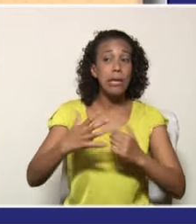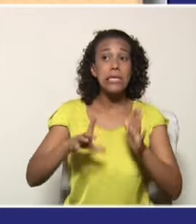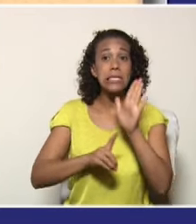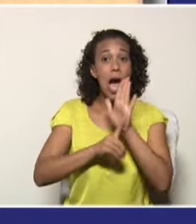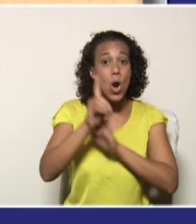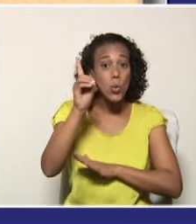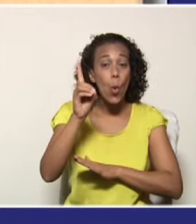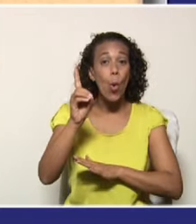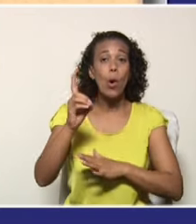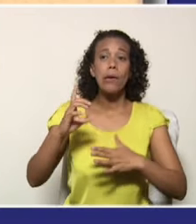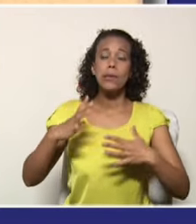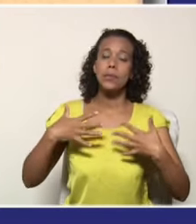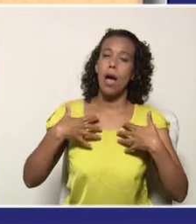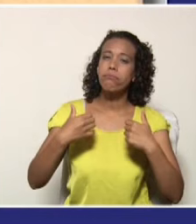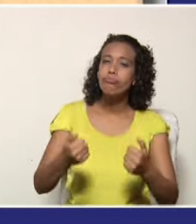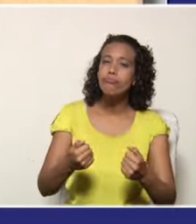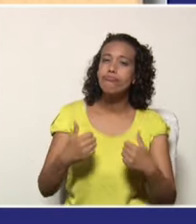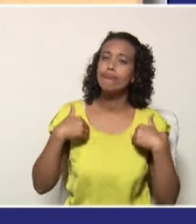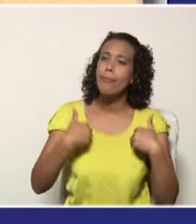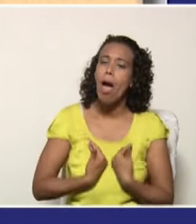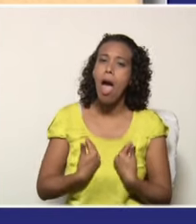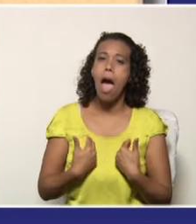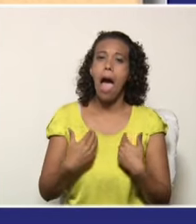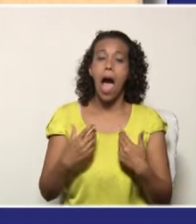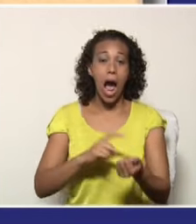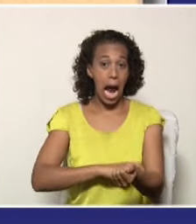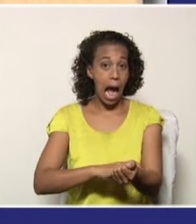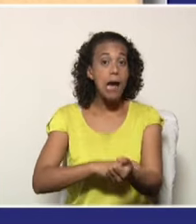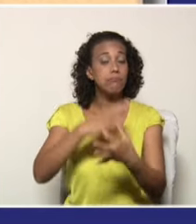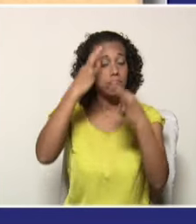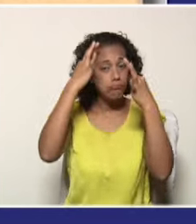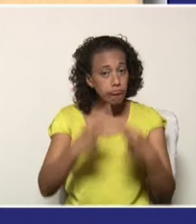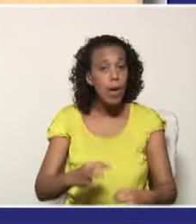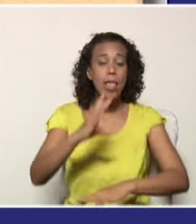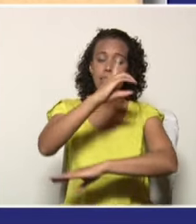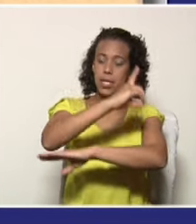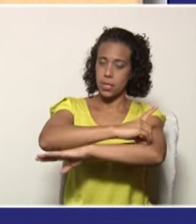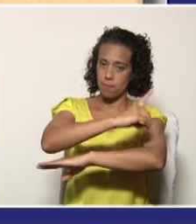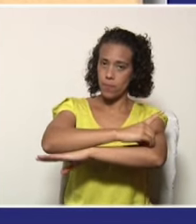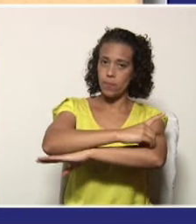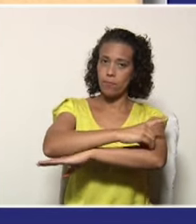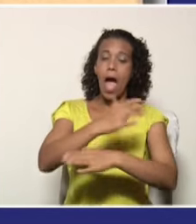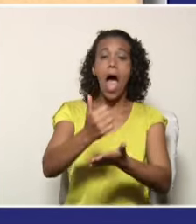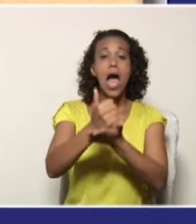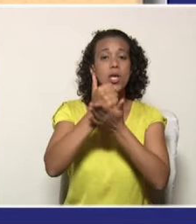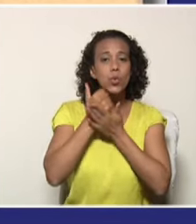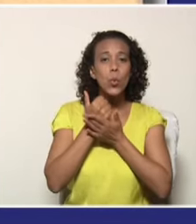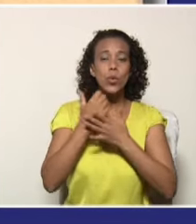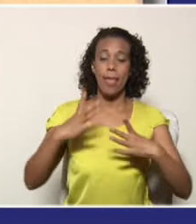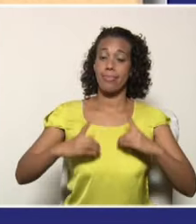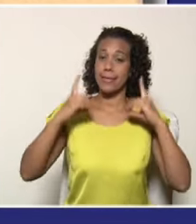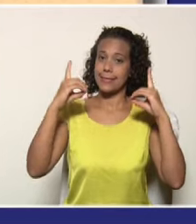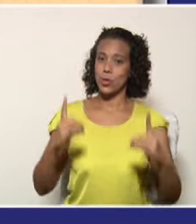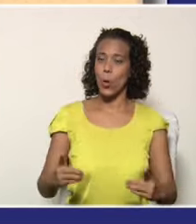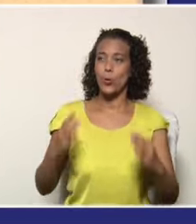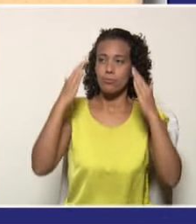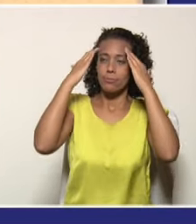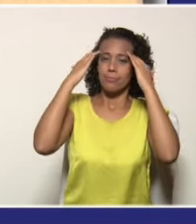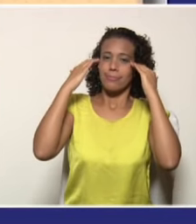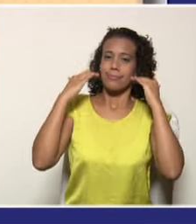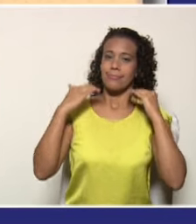desarrollo y rehabilitación de la salud, ayuda al carácter, a la formación de la disciplina, ayuda a la toma de decisiones.